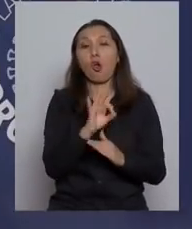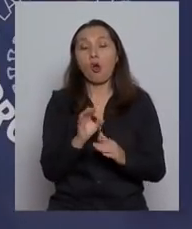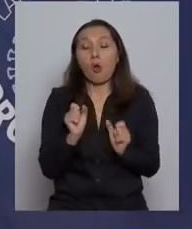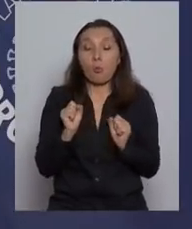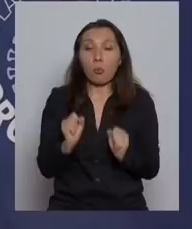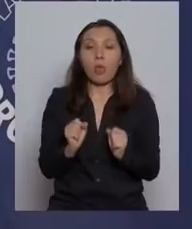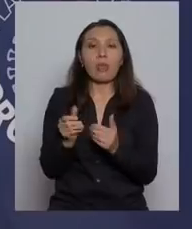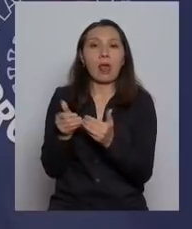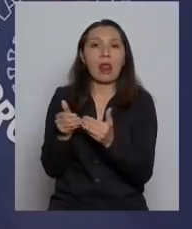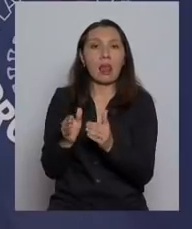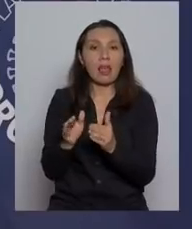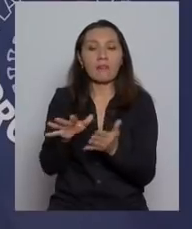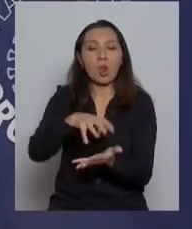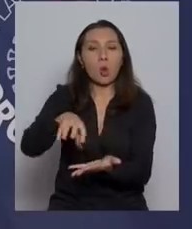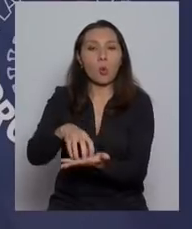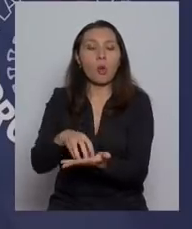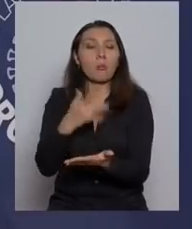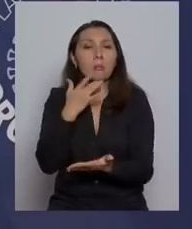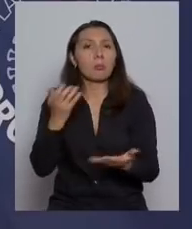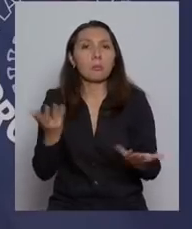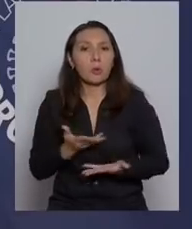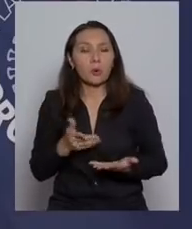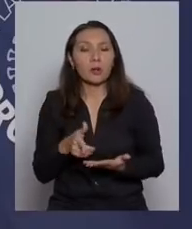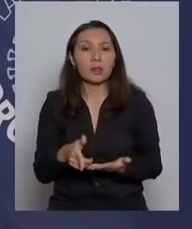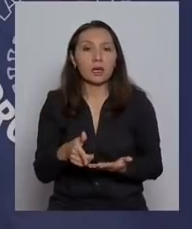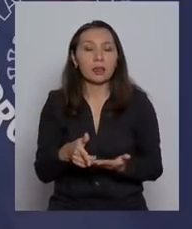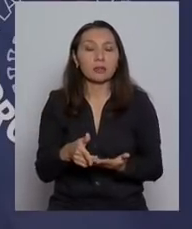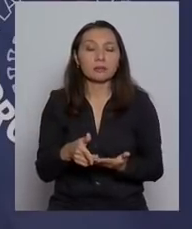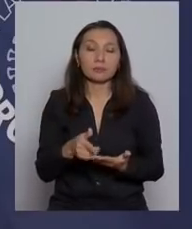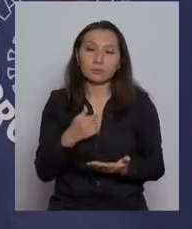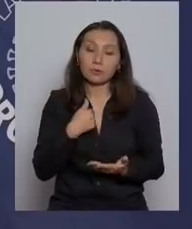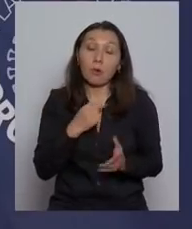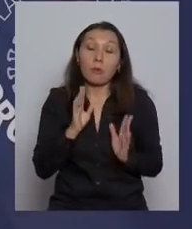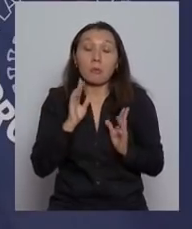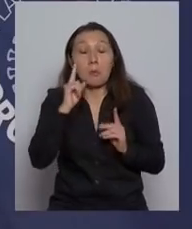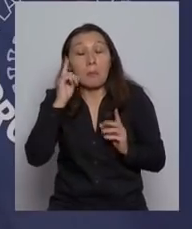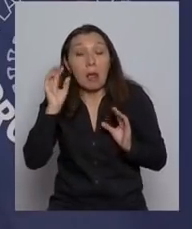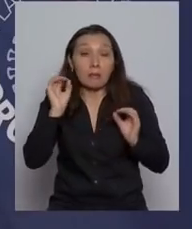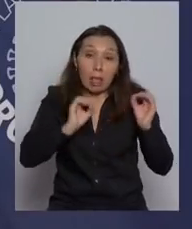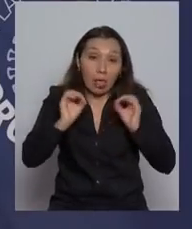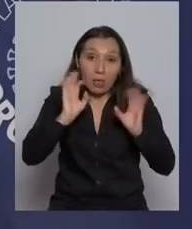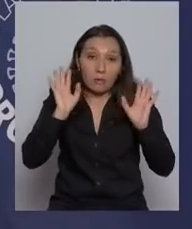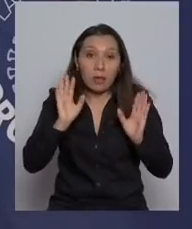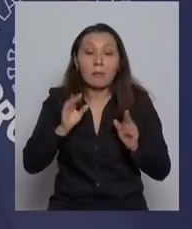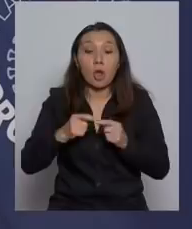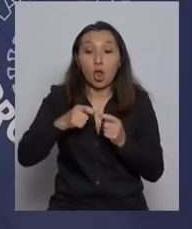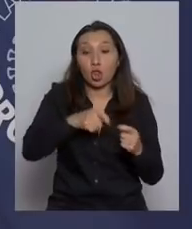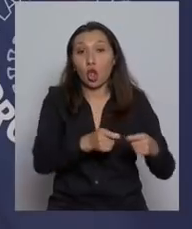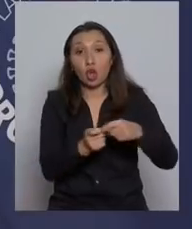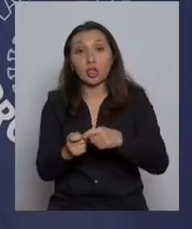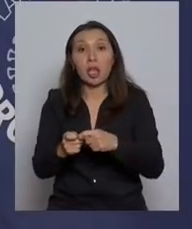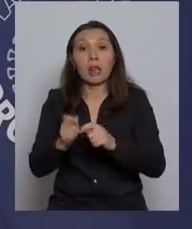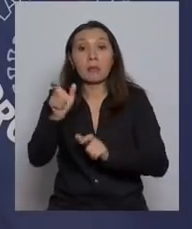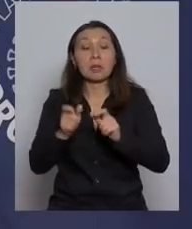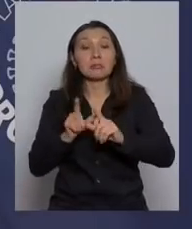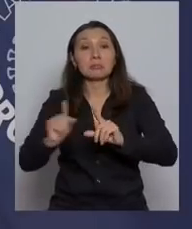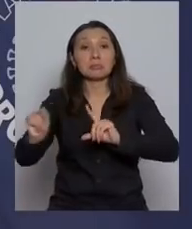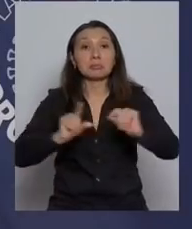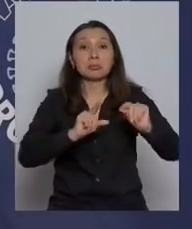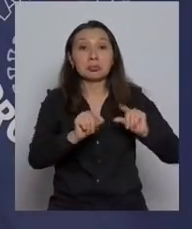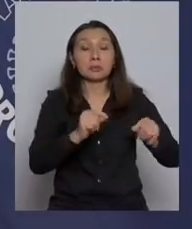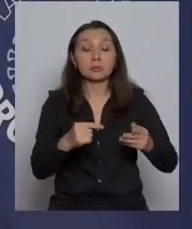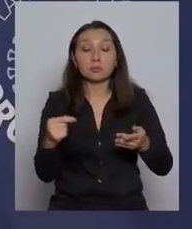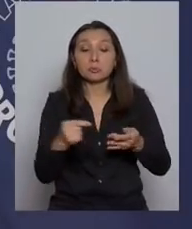podemos liberar una zona, porque voy a especular, de Caleta Tortel está saliendo gente y sus